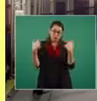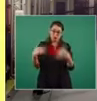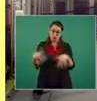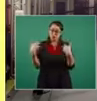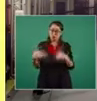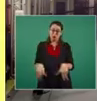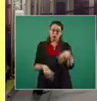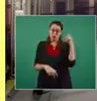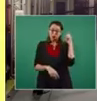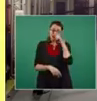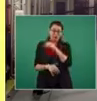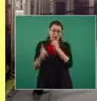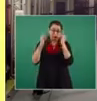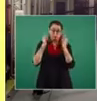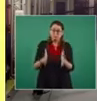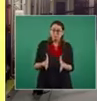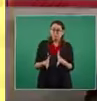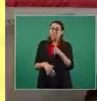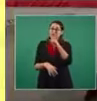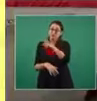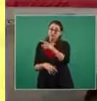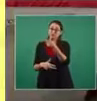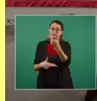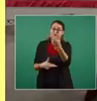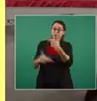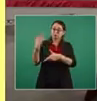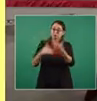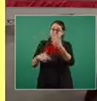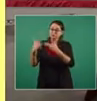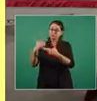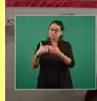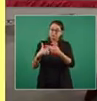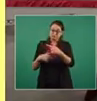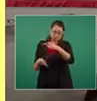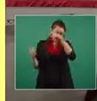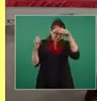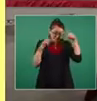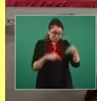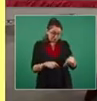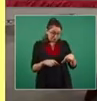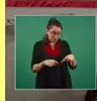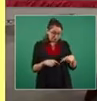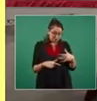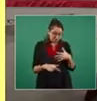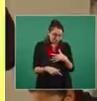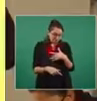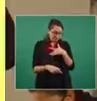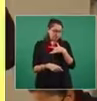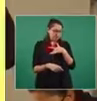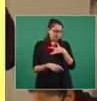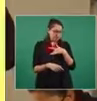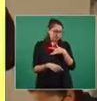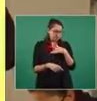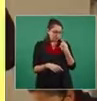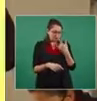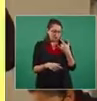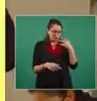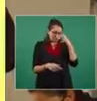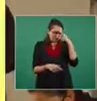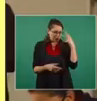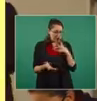Y nosotros vinimos no a pedir perdón, pero sí a dar las gracias, porque tenemos una deuda de gratitud. Los